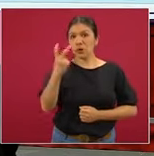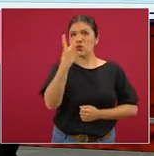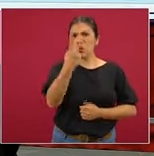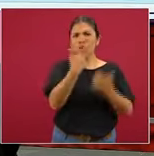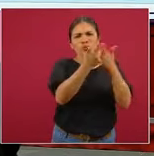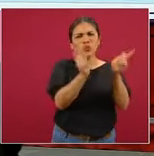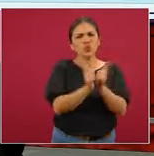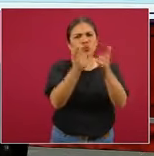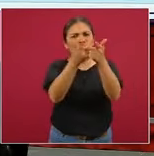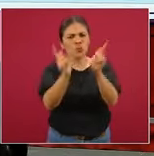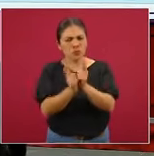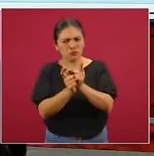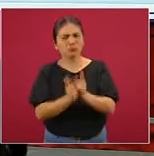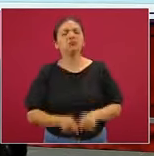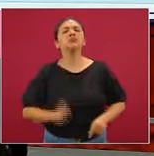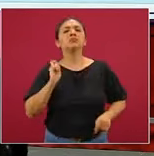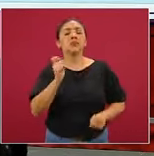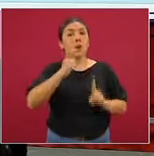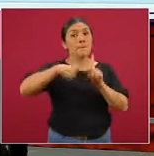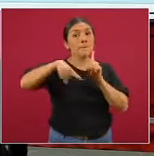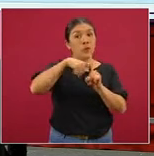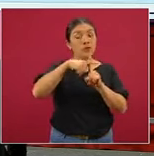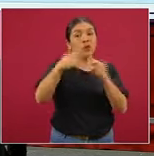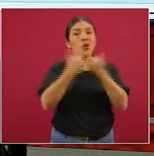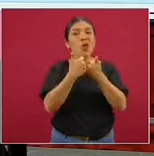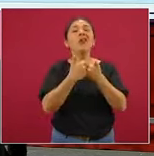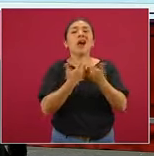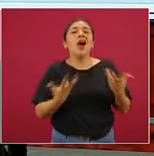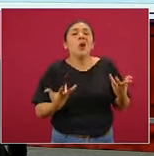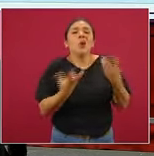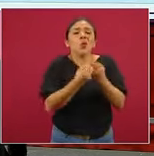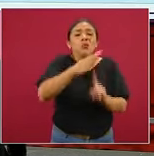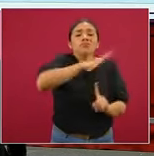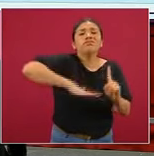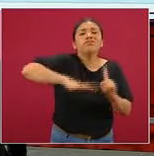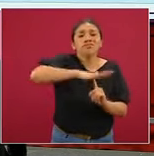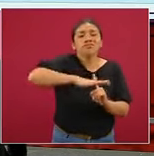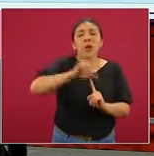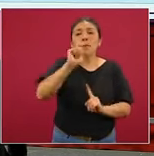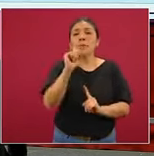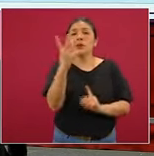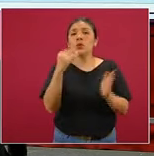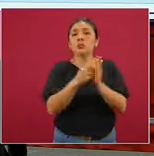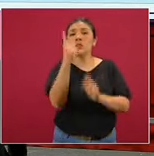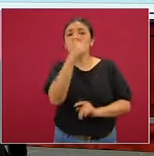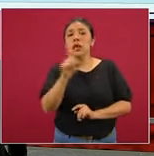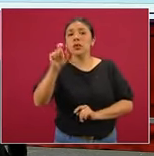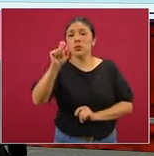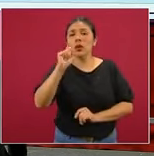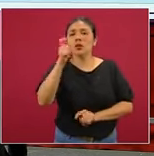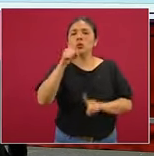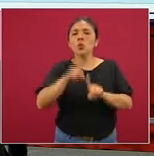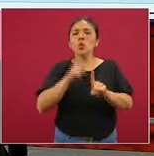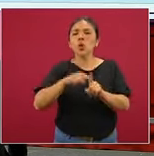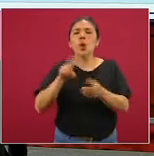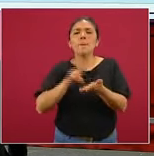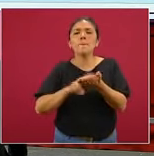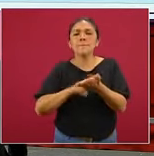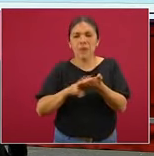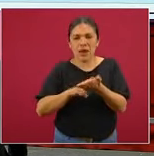grupos, es decir, los confirmados por asociación, 24.120, que estarían en las barras de color